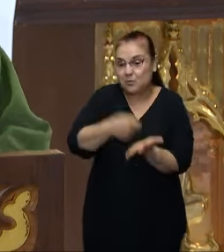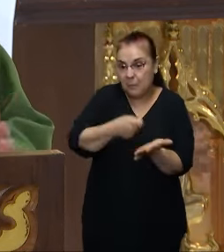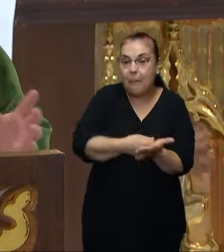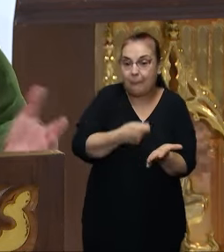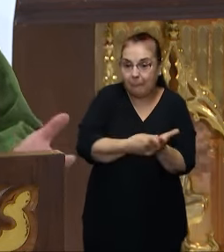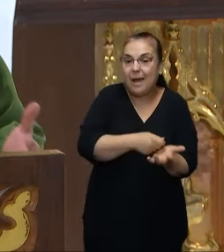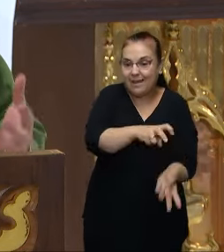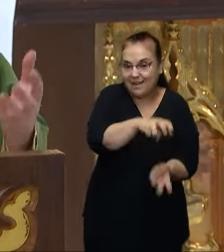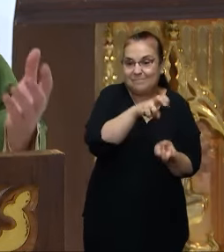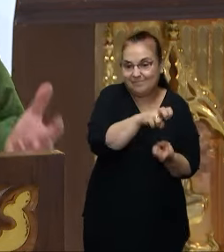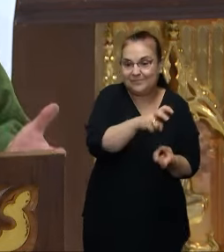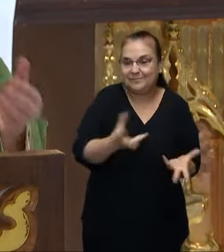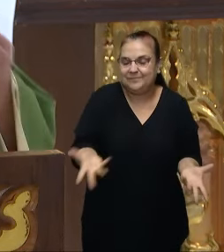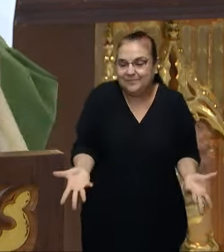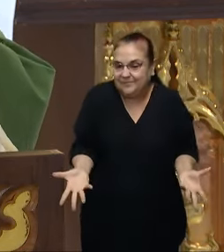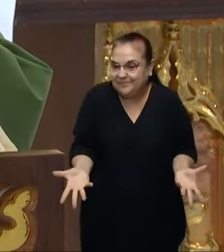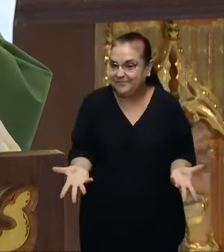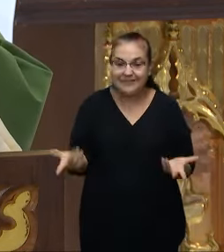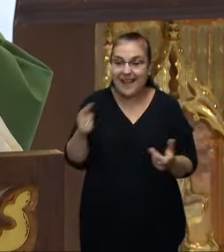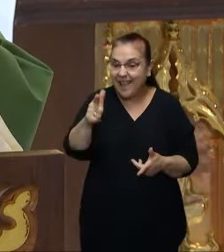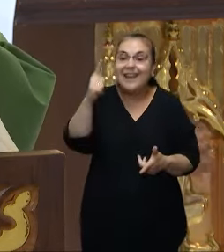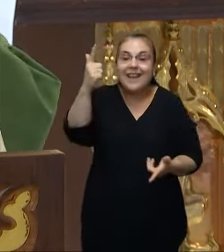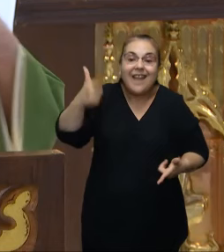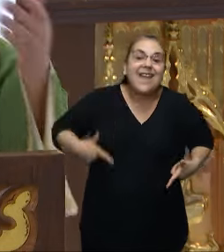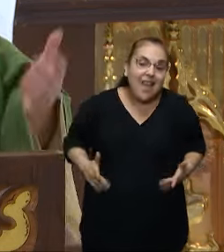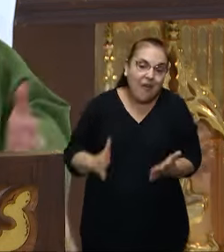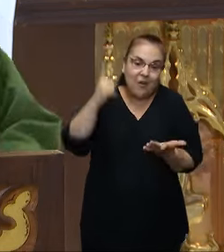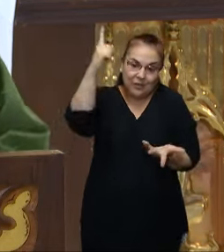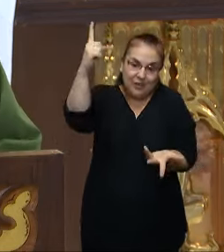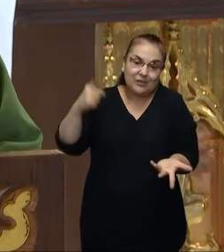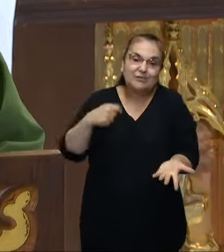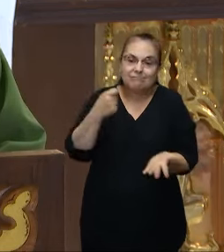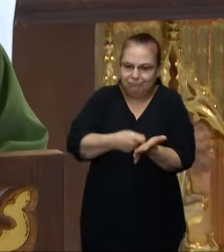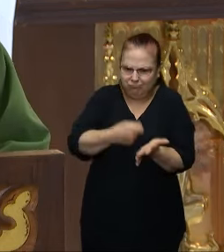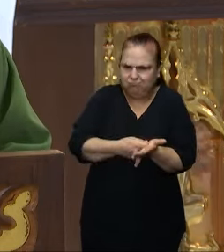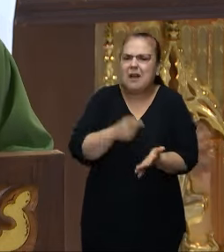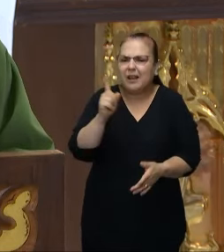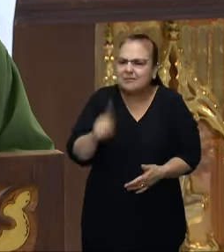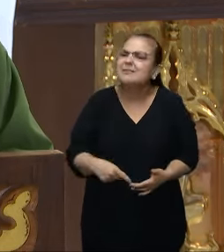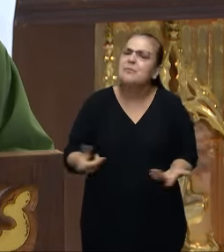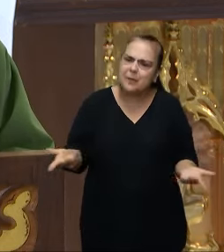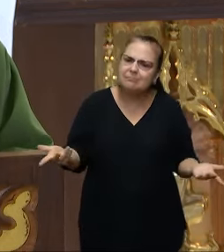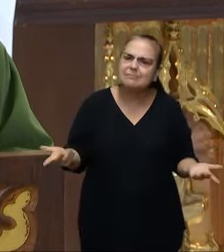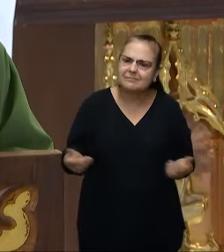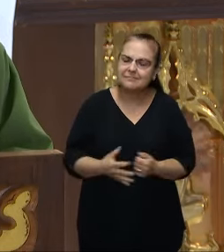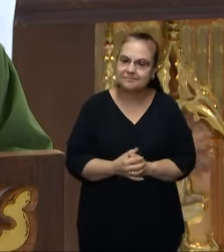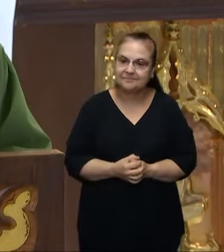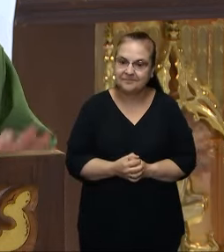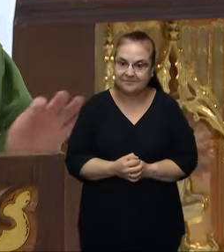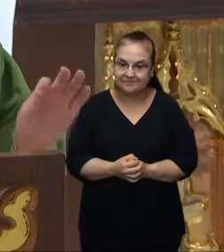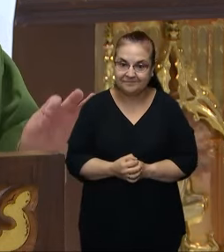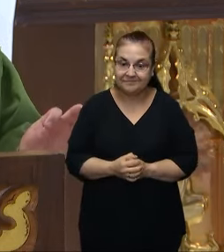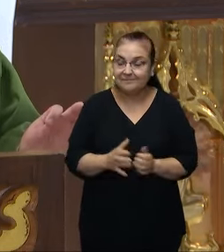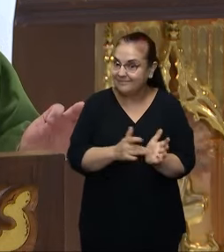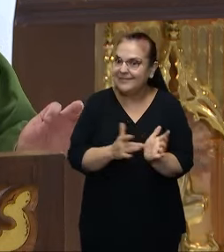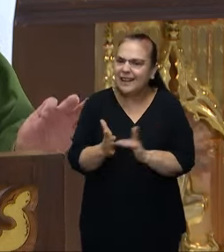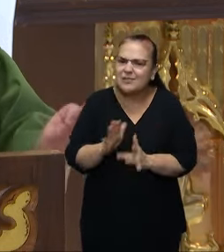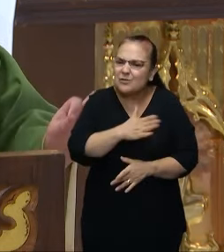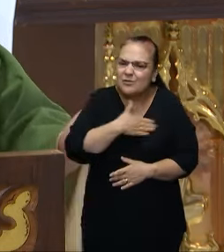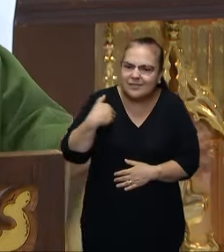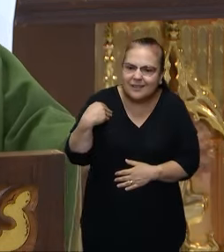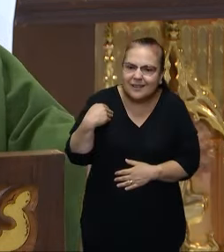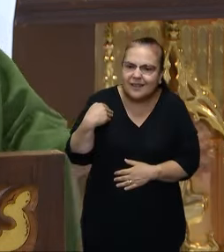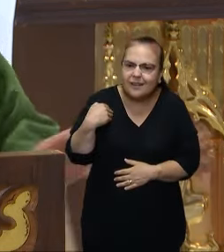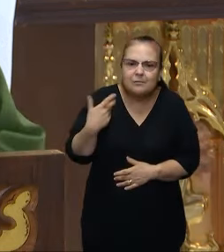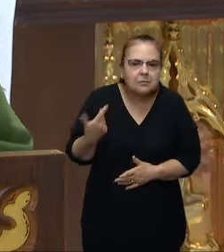exento a pesar de ser el hijo de Dios a pesar de de tantas cosas Jesús quiere